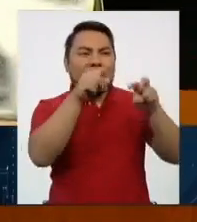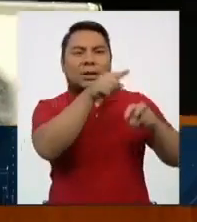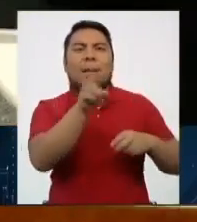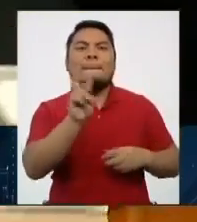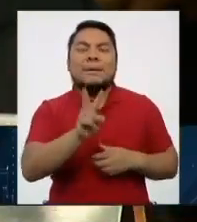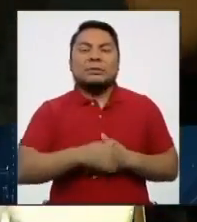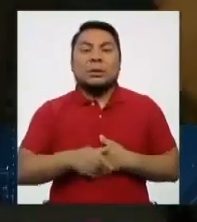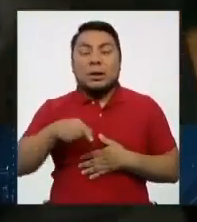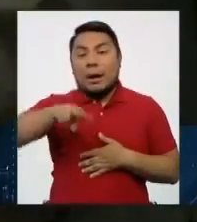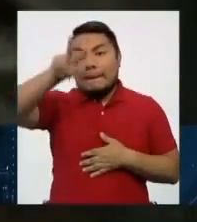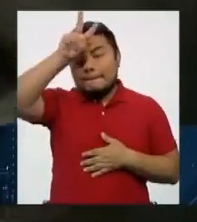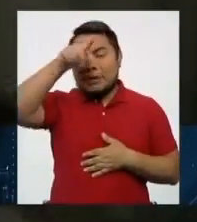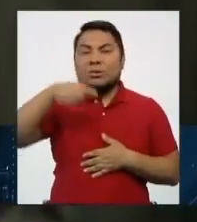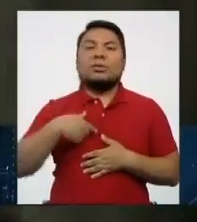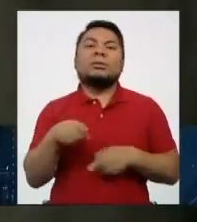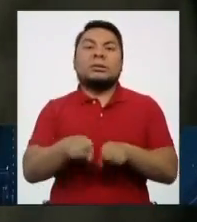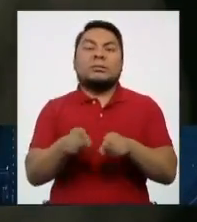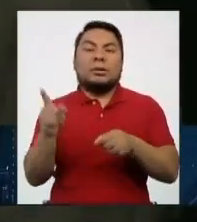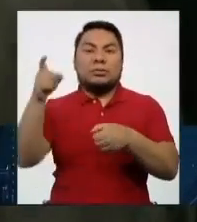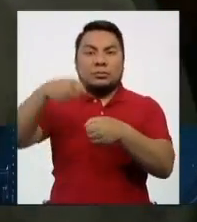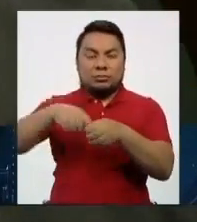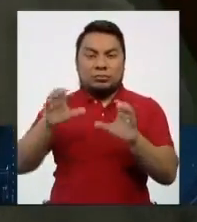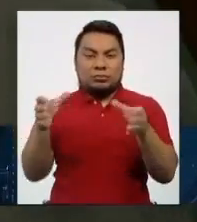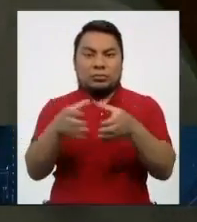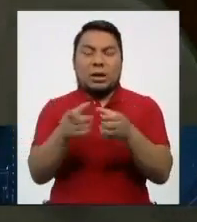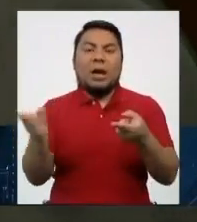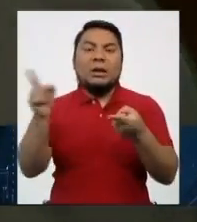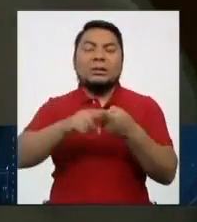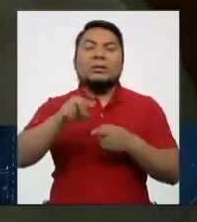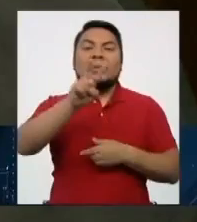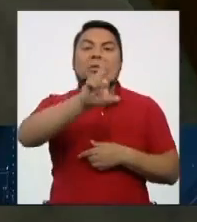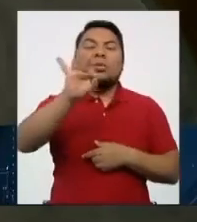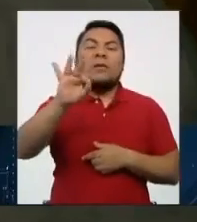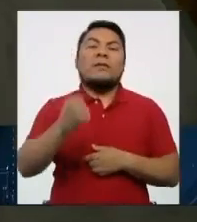Perú ejercerá la presidencia pro tempore de la CAN hasta el